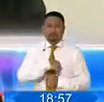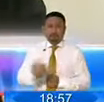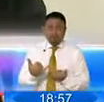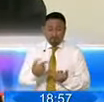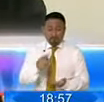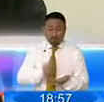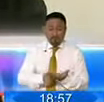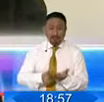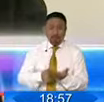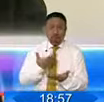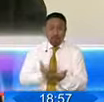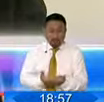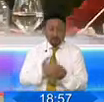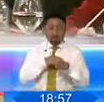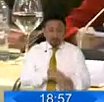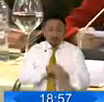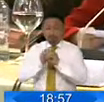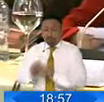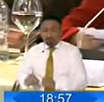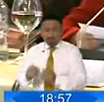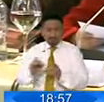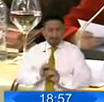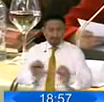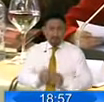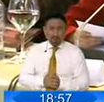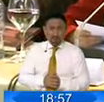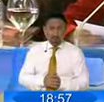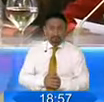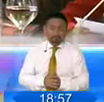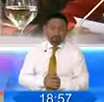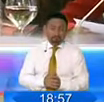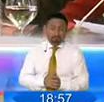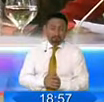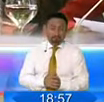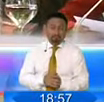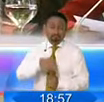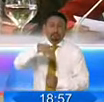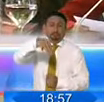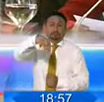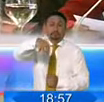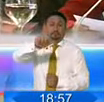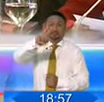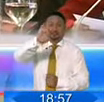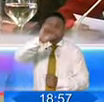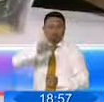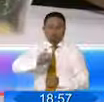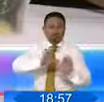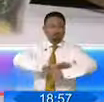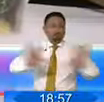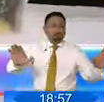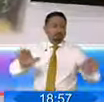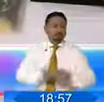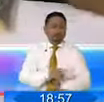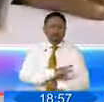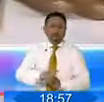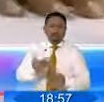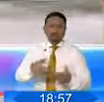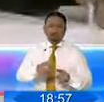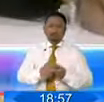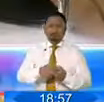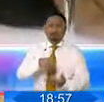analizando ya las pruebas de cargo y de descargo. Pero nada de esto sirvió. María José Carrión no permitió más discusiones y la maratónica